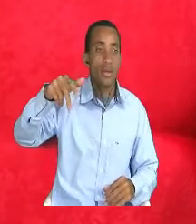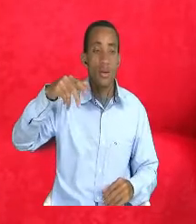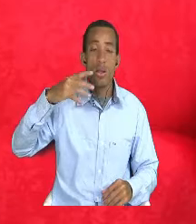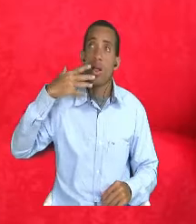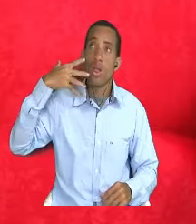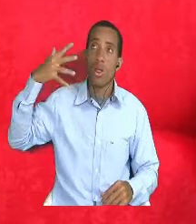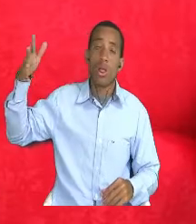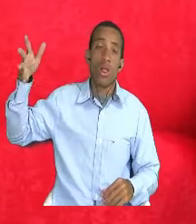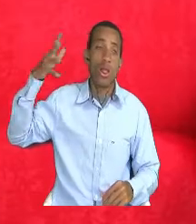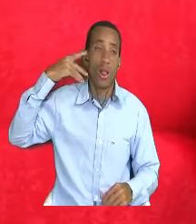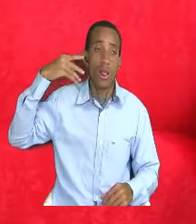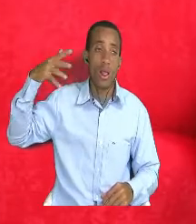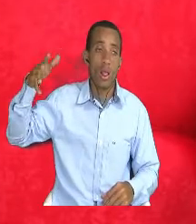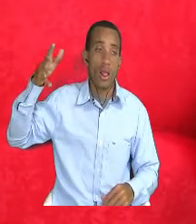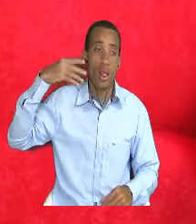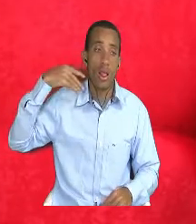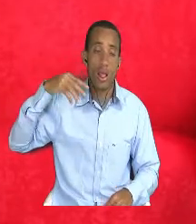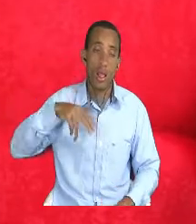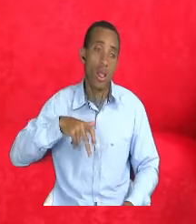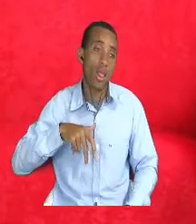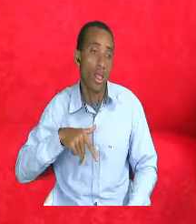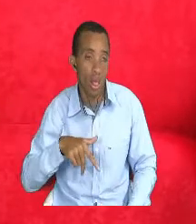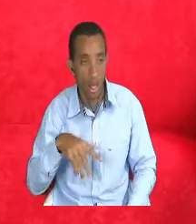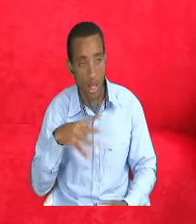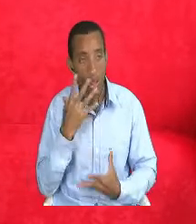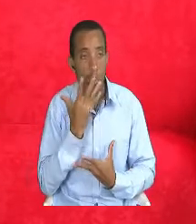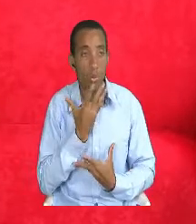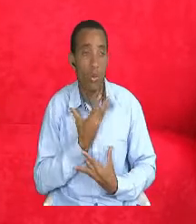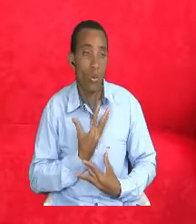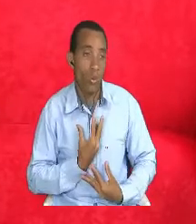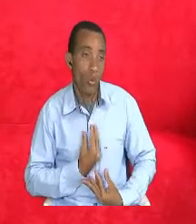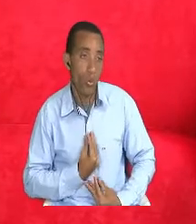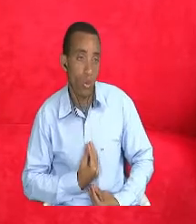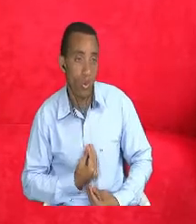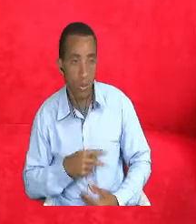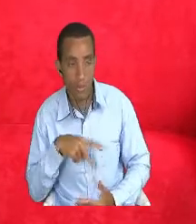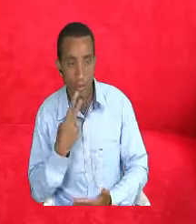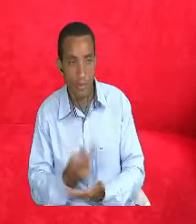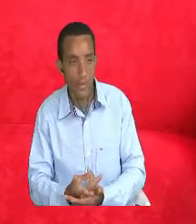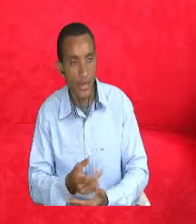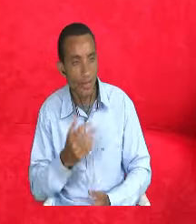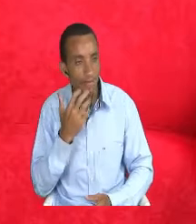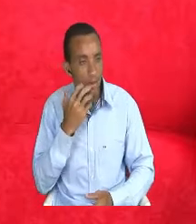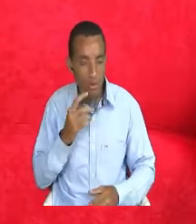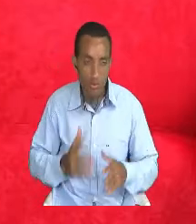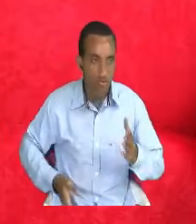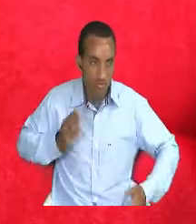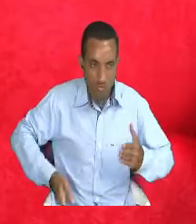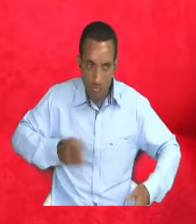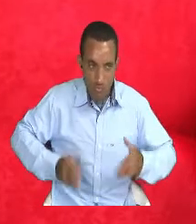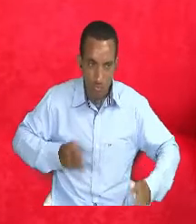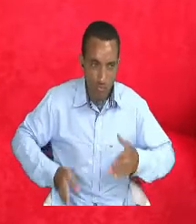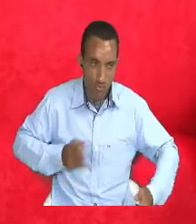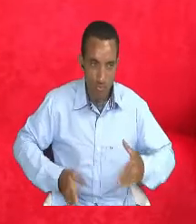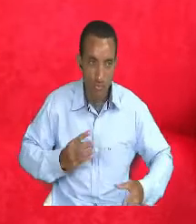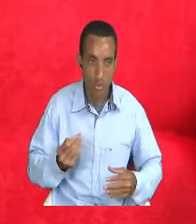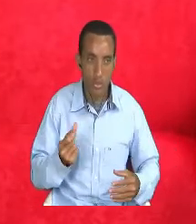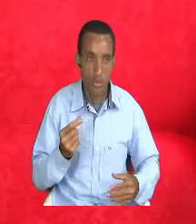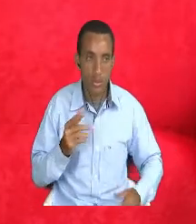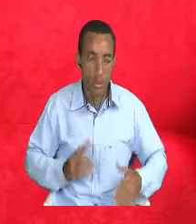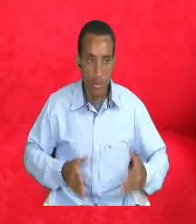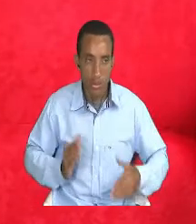aquí y el niño lo más probable es que se deshidrate, se fatigue con facilidad. Entonces, por ejemplo, usted ve un niño rápido y el niño rápido te puede